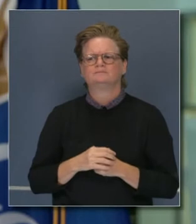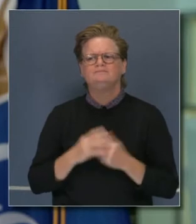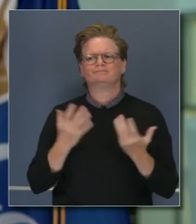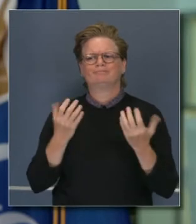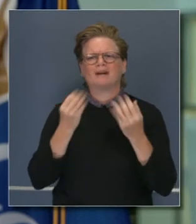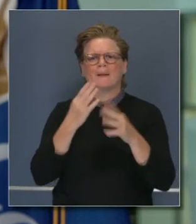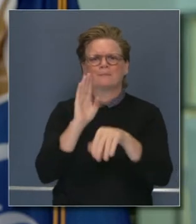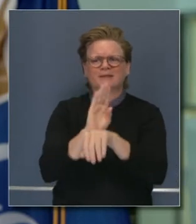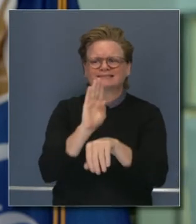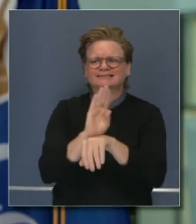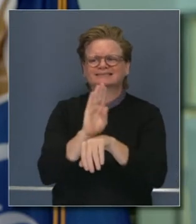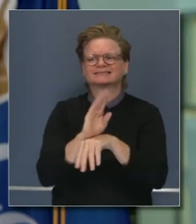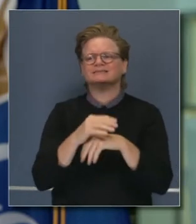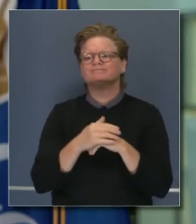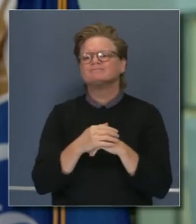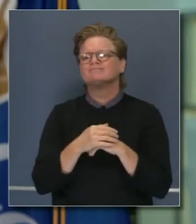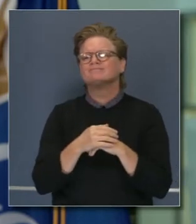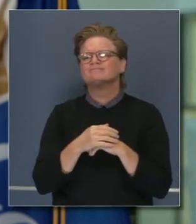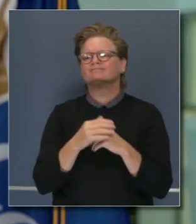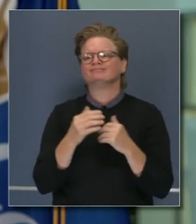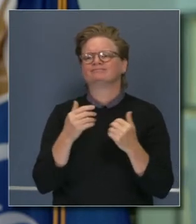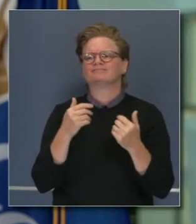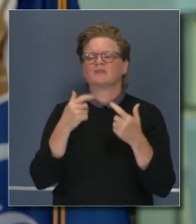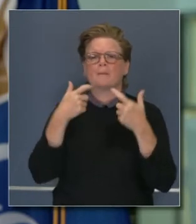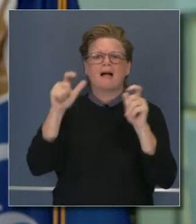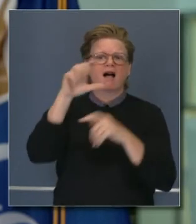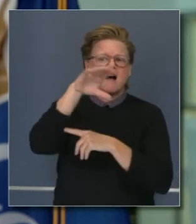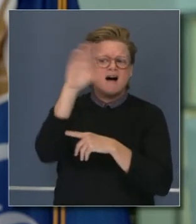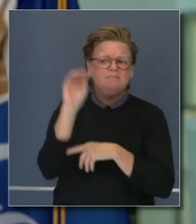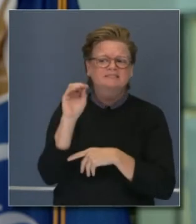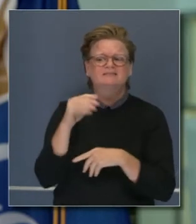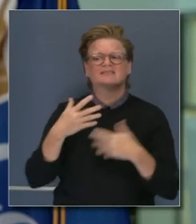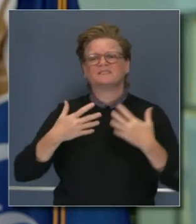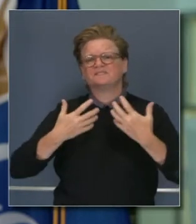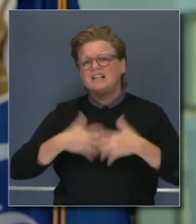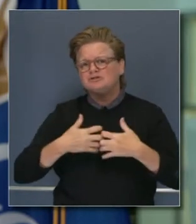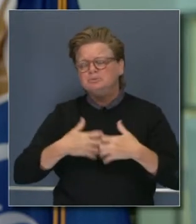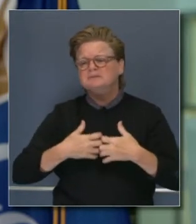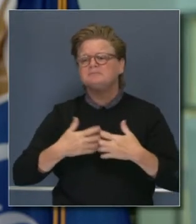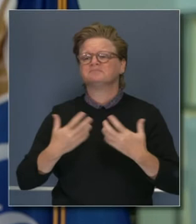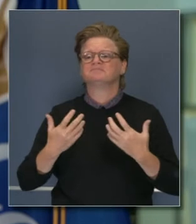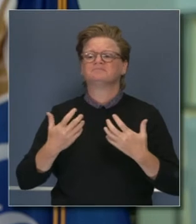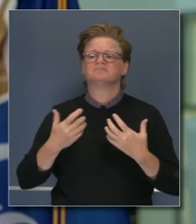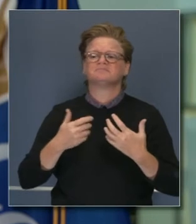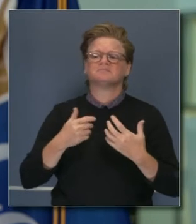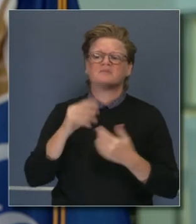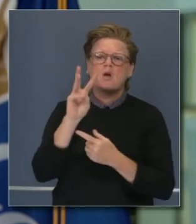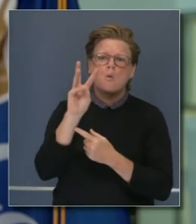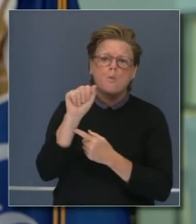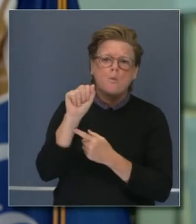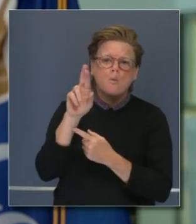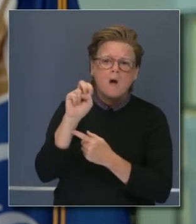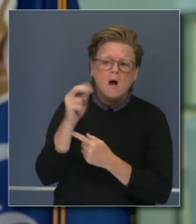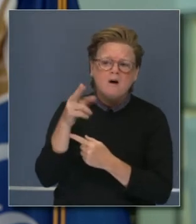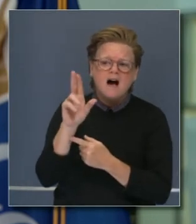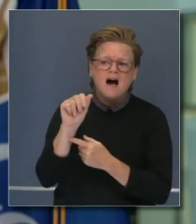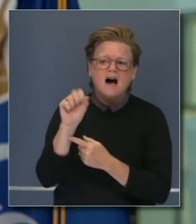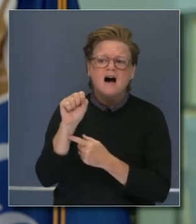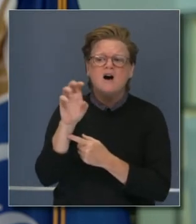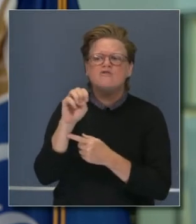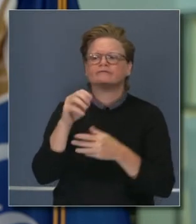hay distintos sitios de trabajo, como por ejemplo las fábricas, los